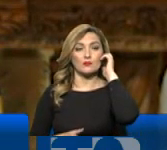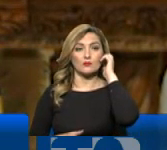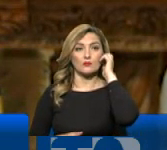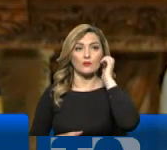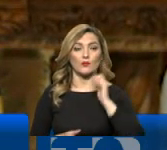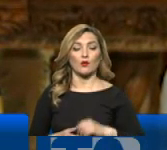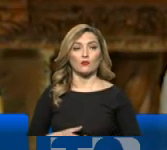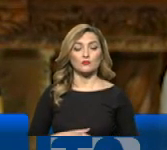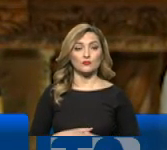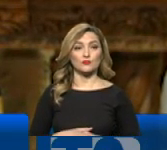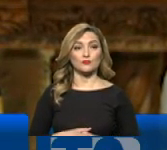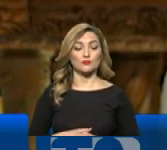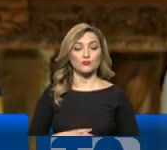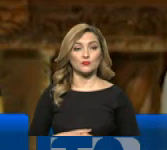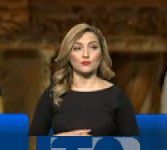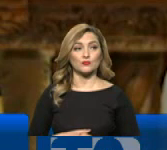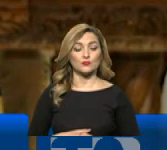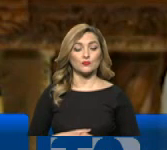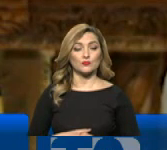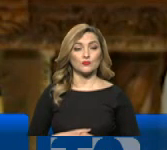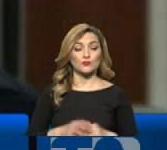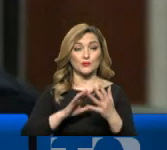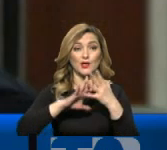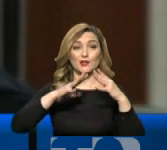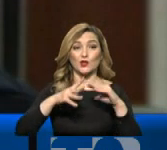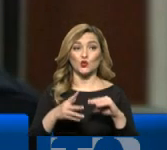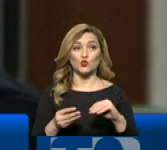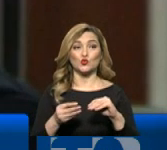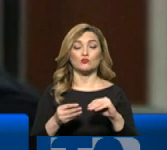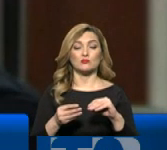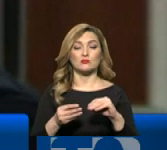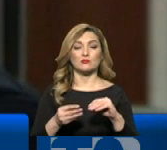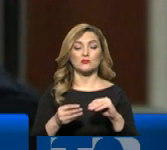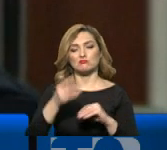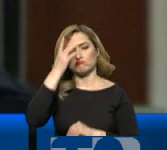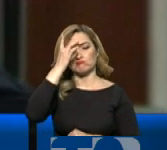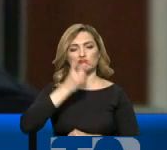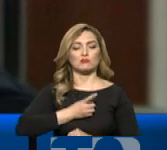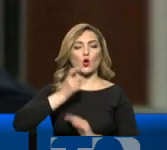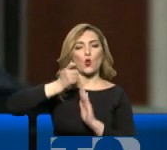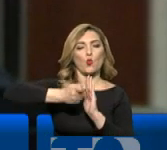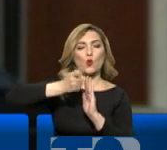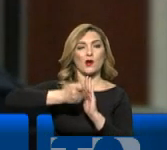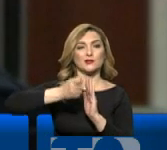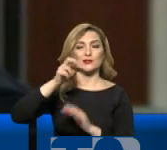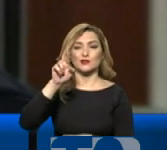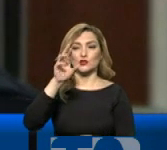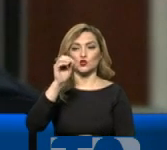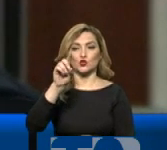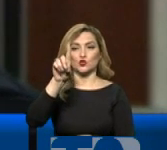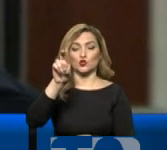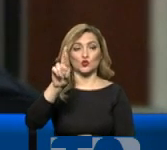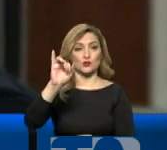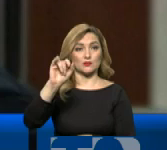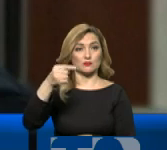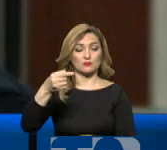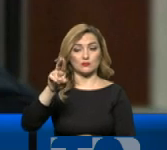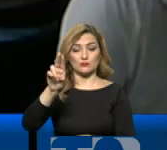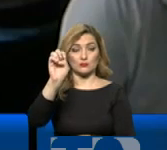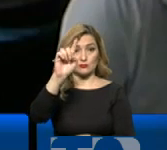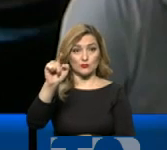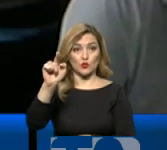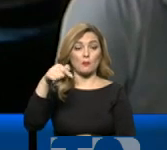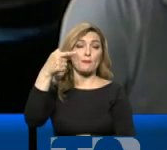esta sala de audiencias procesados. La resolución estará en manos del juez Marco Rodríguez, seguramente ya en los